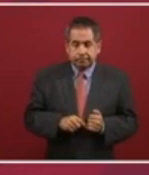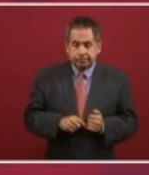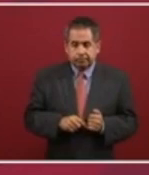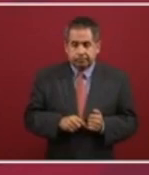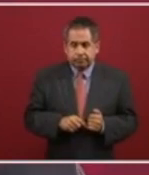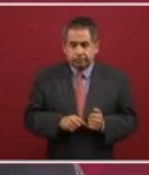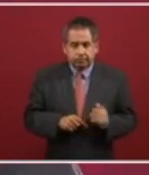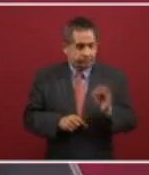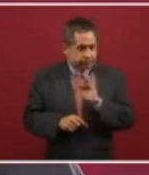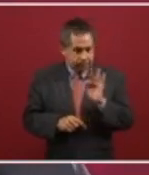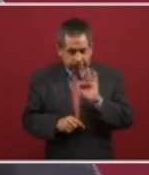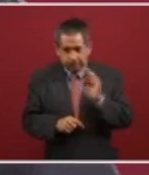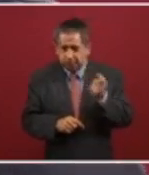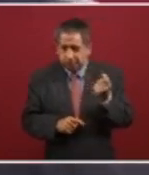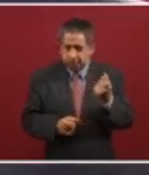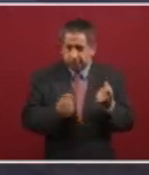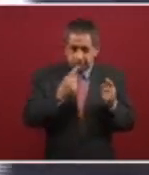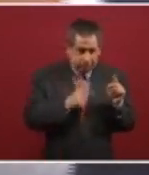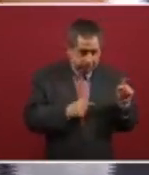puede haber